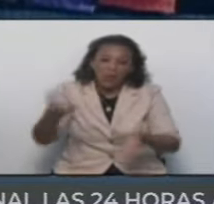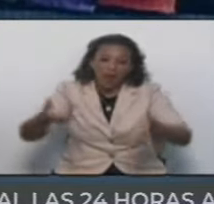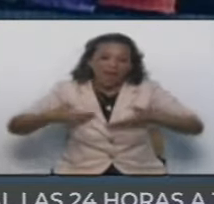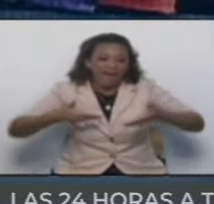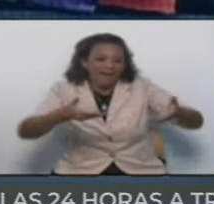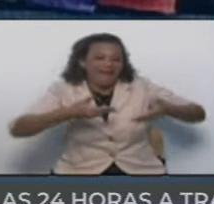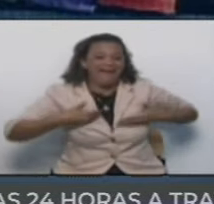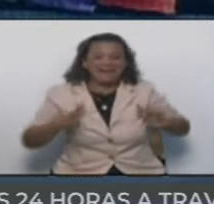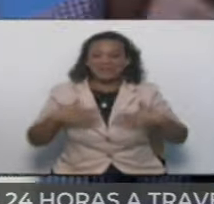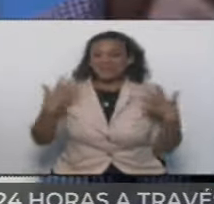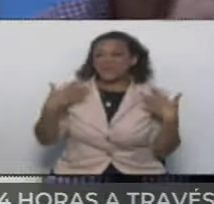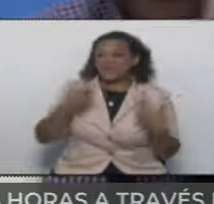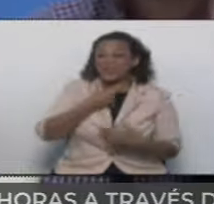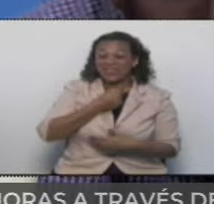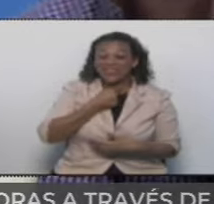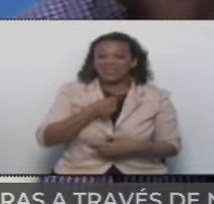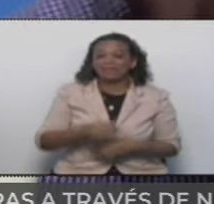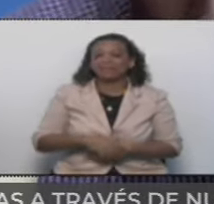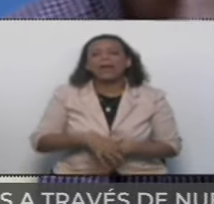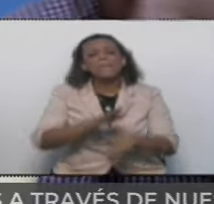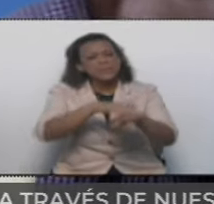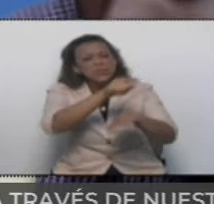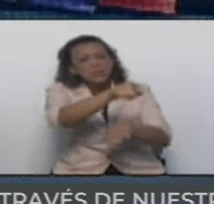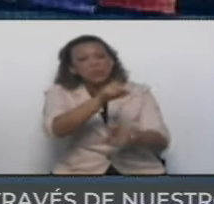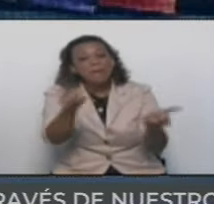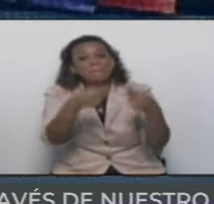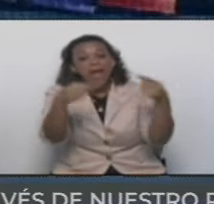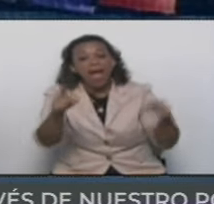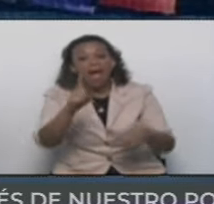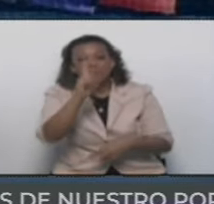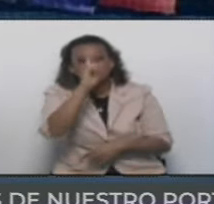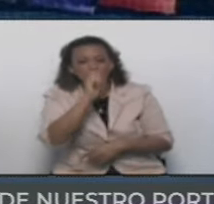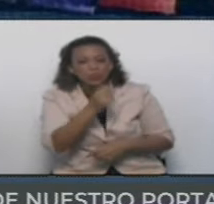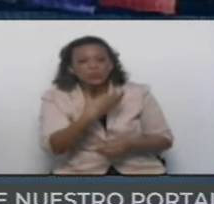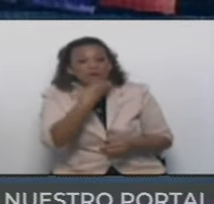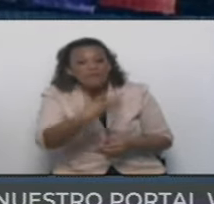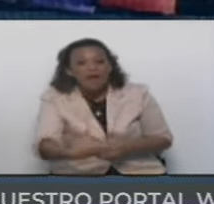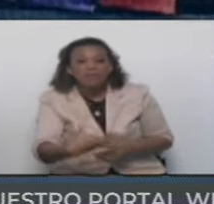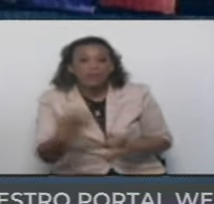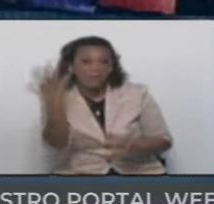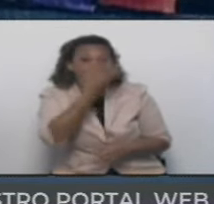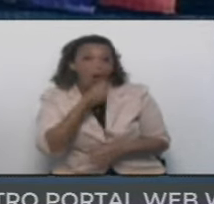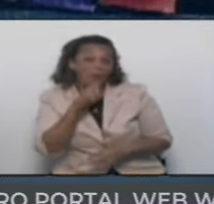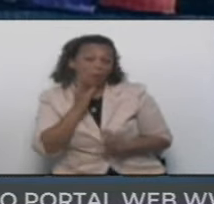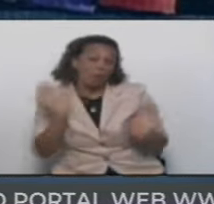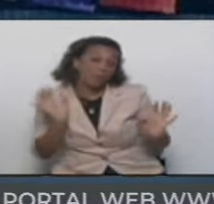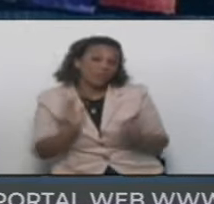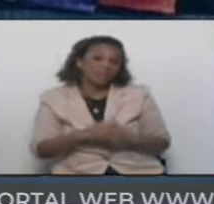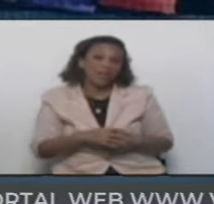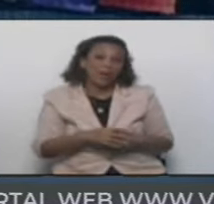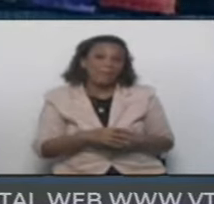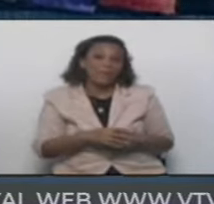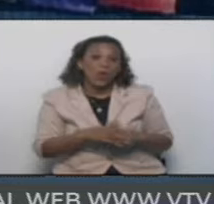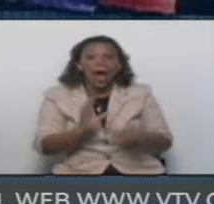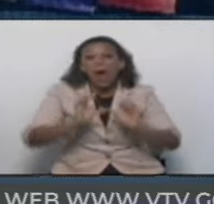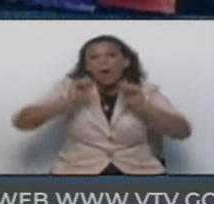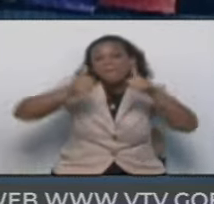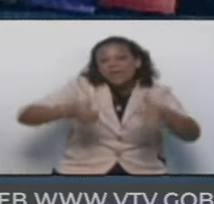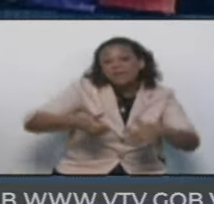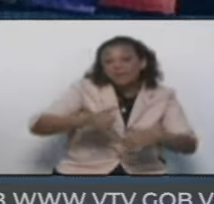Silita? Fíjate, los que cumplimos a final de año somos más jóvenes. Porque los que cumplen al